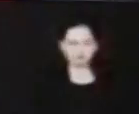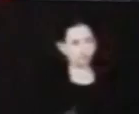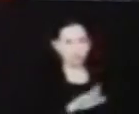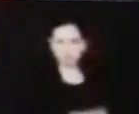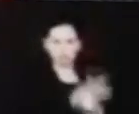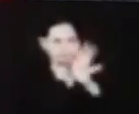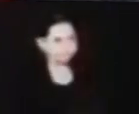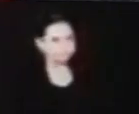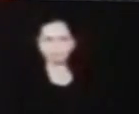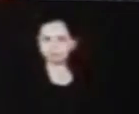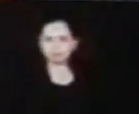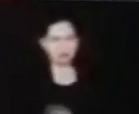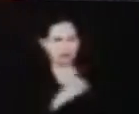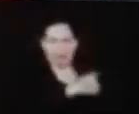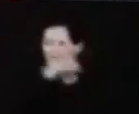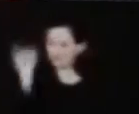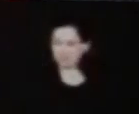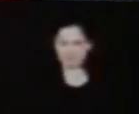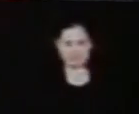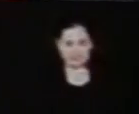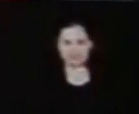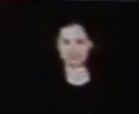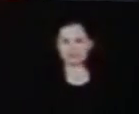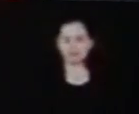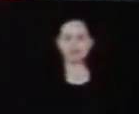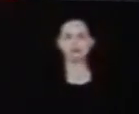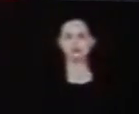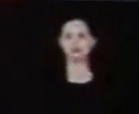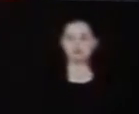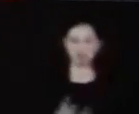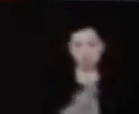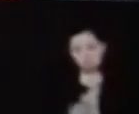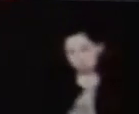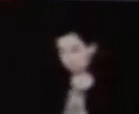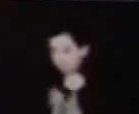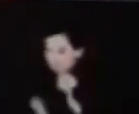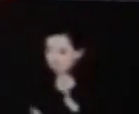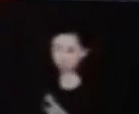pueblo, ni será cómplice o